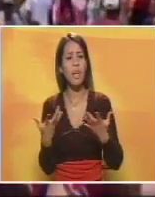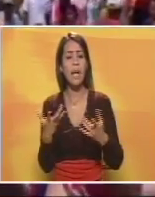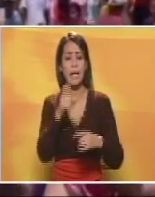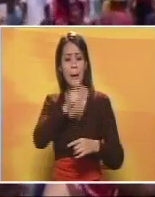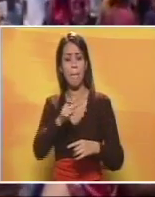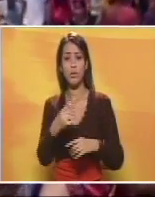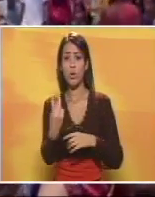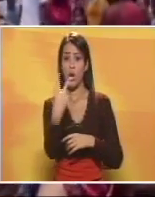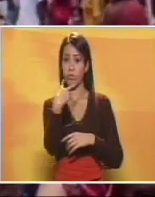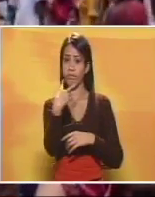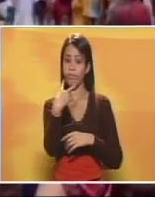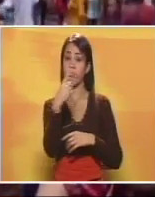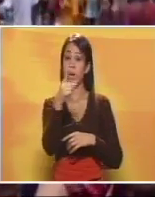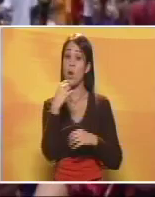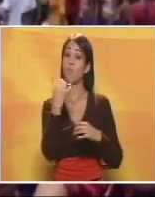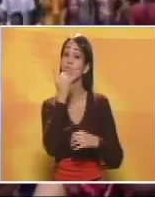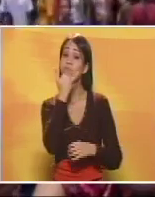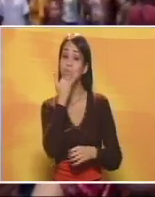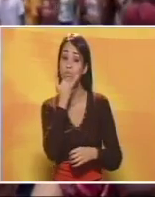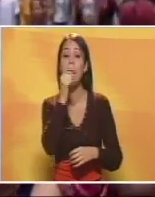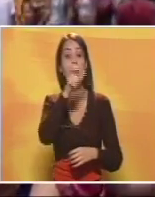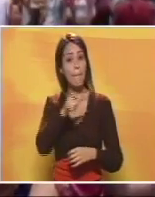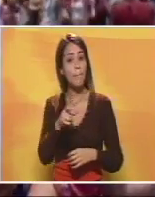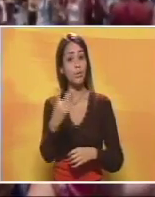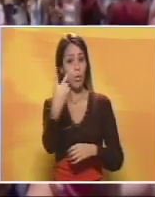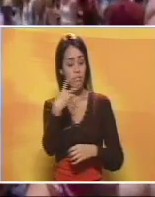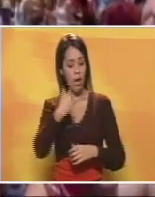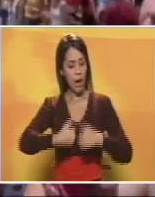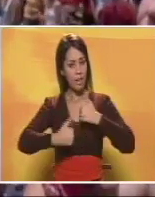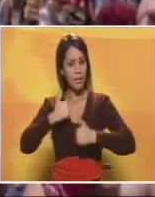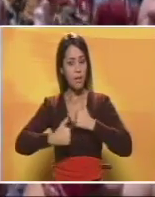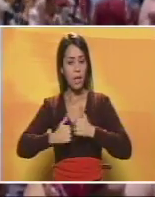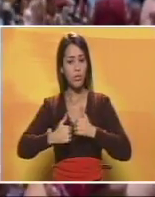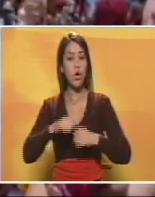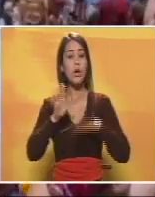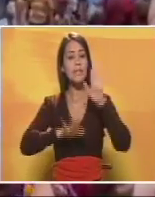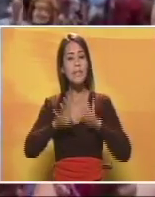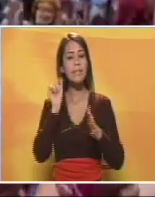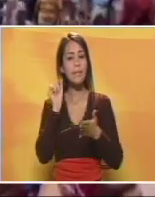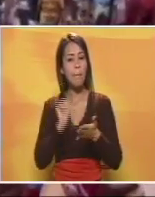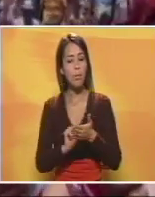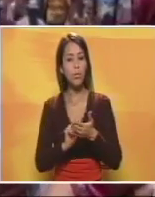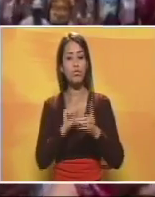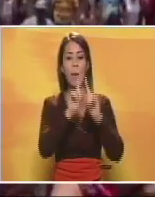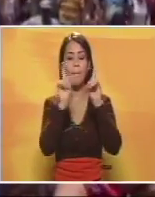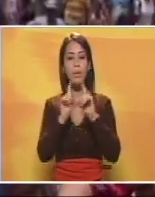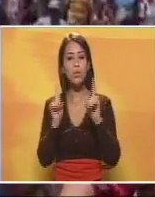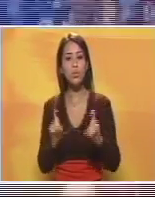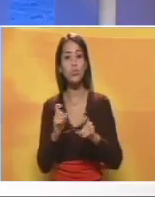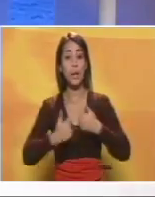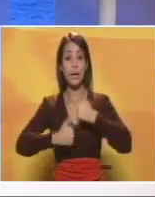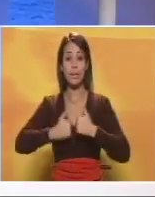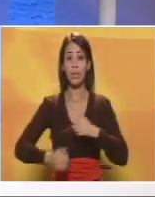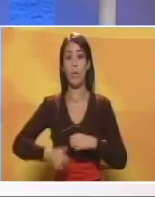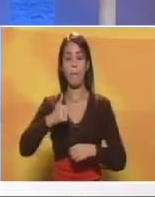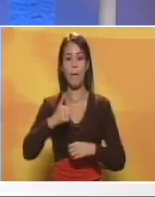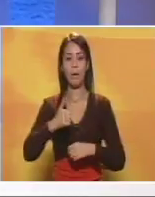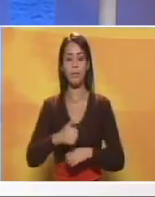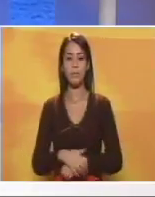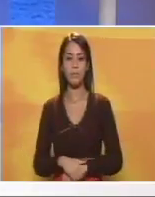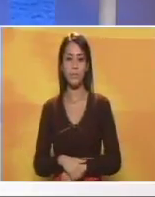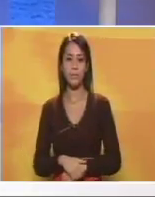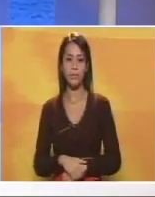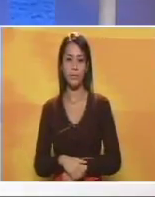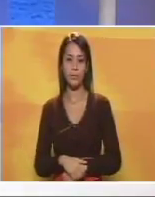vea, pero se están equivocando. La gente sí está viendo a este candidato, 15 puntos en las encuestas, el candidato que está subiendo